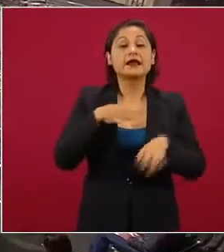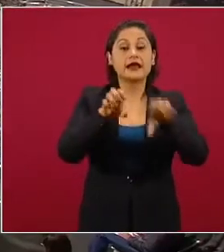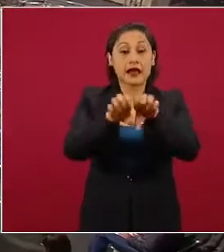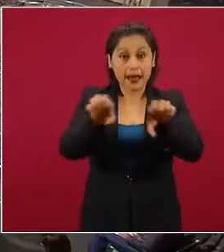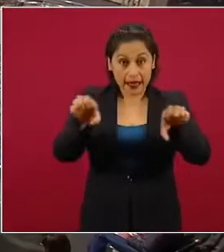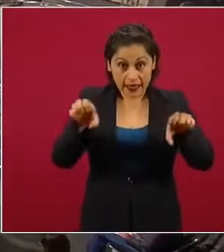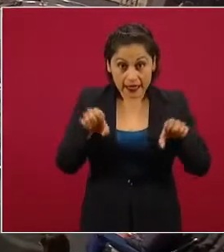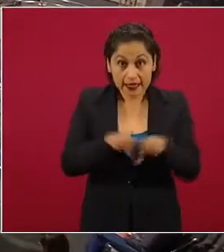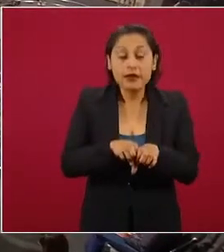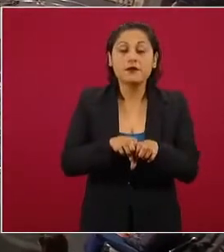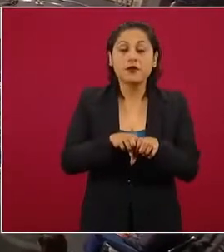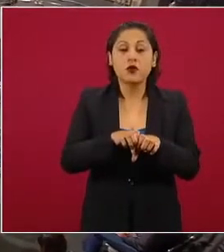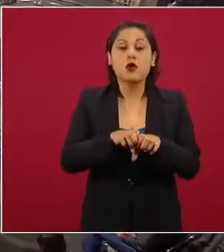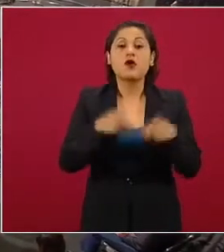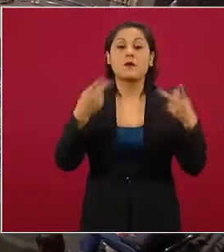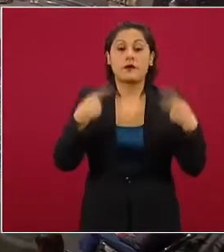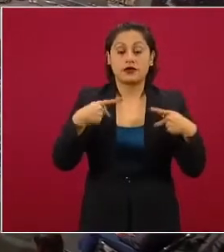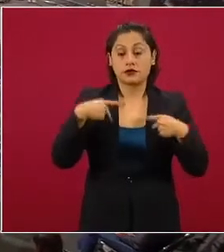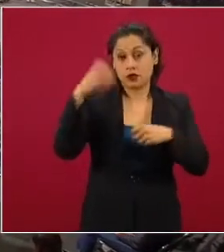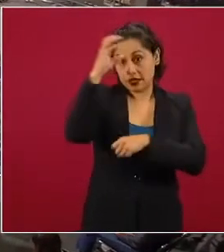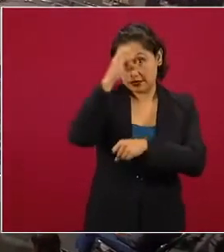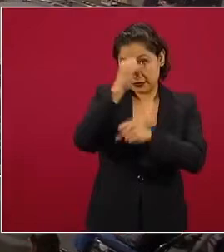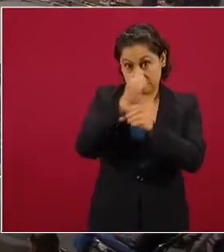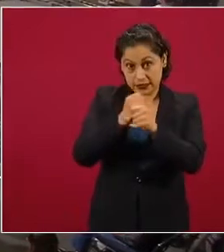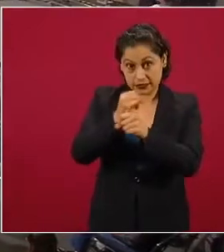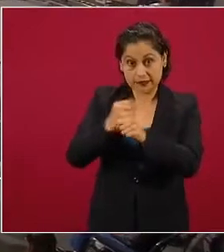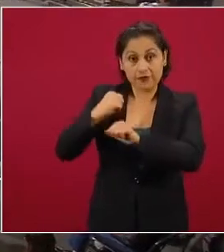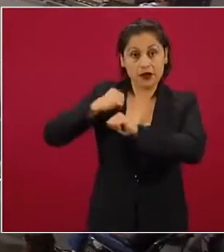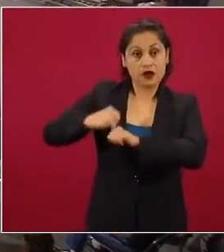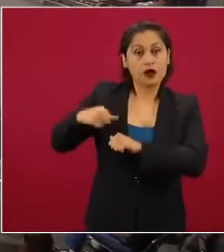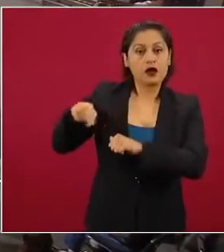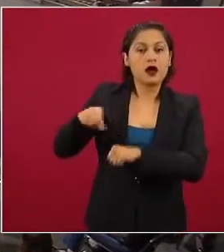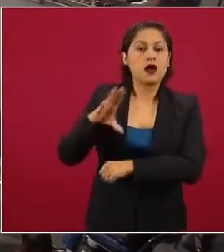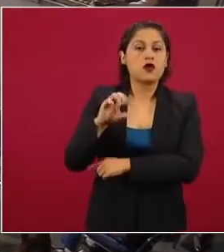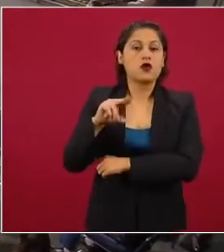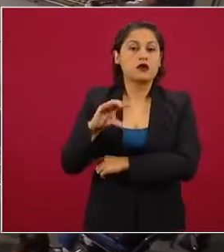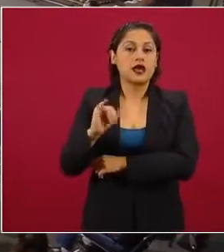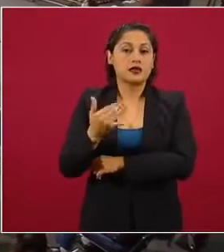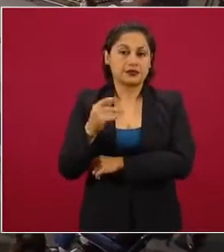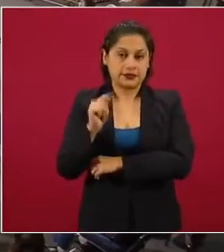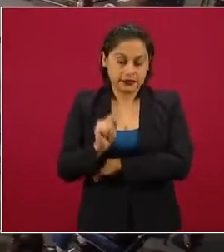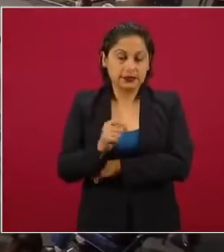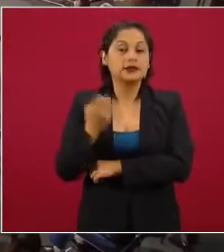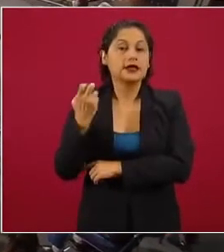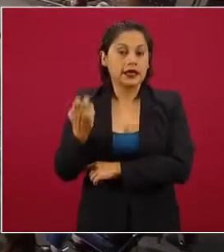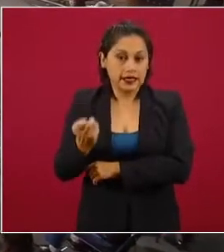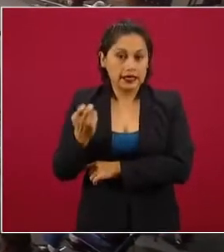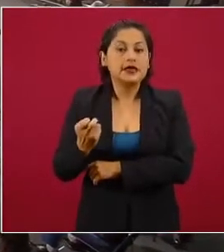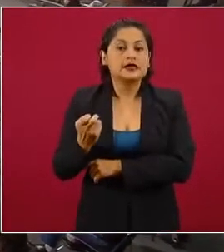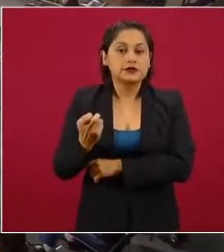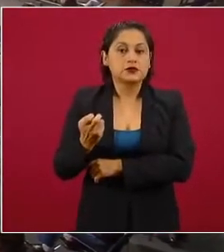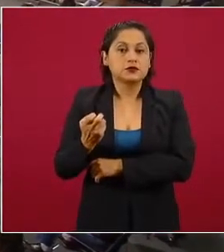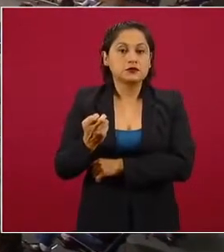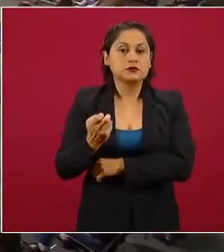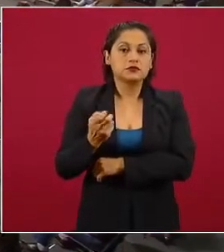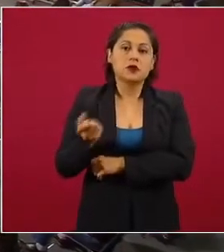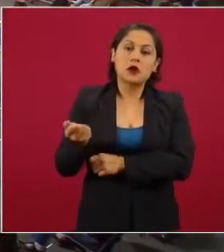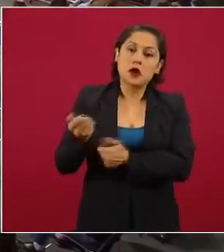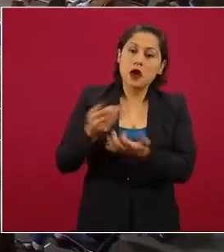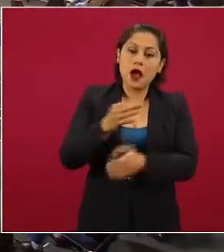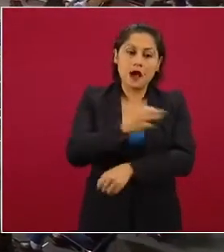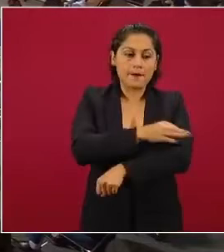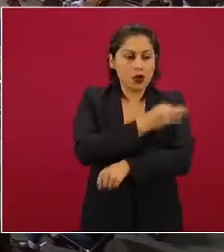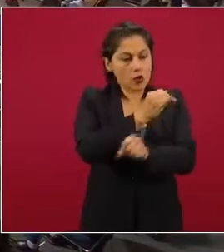donde, auxiliados por la autoridad científica que es el CONACYT, se han hecho evaluaciones muy expeditas de las vacunas para